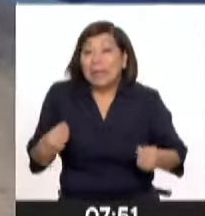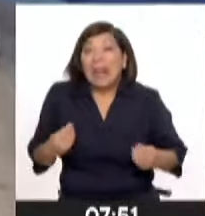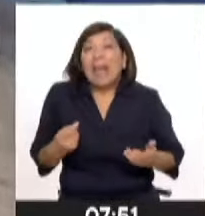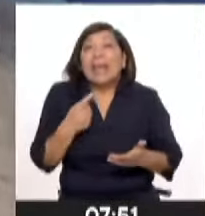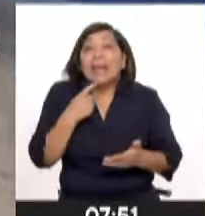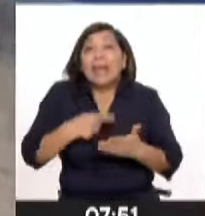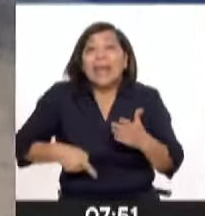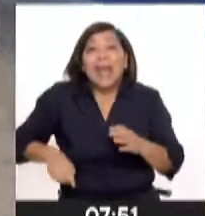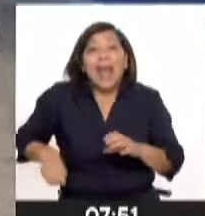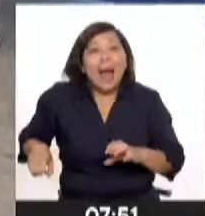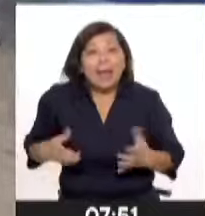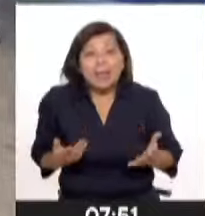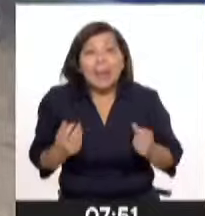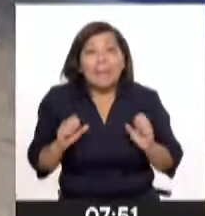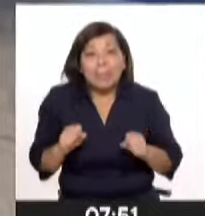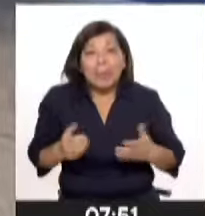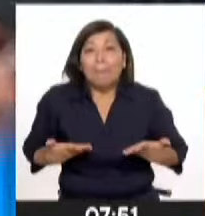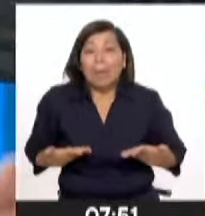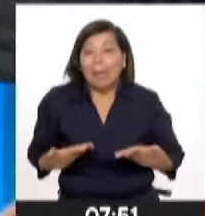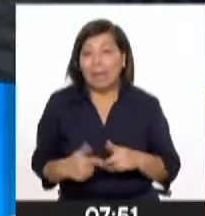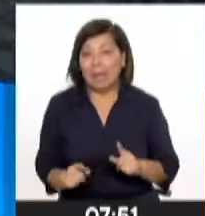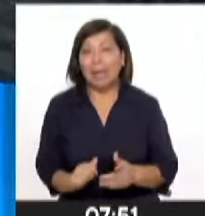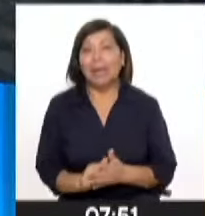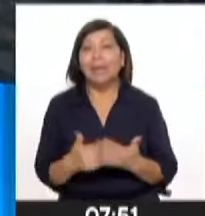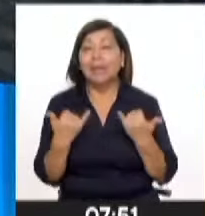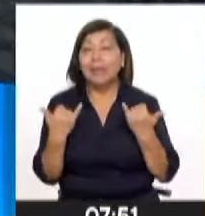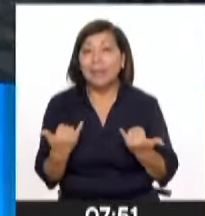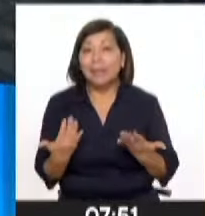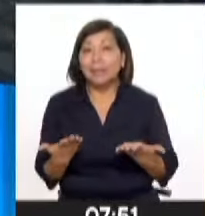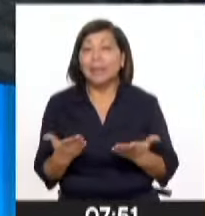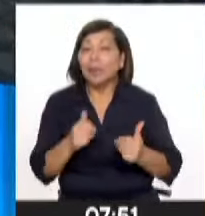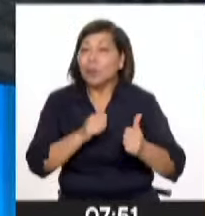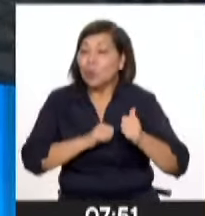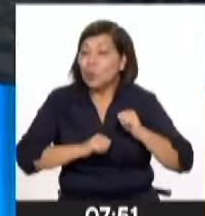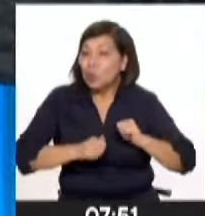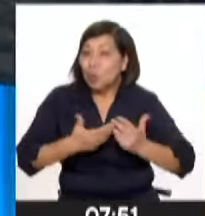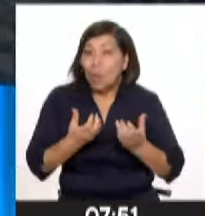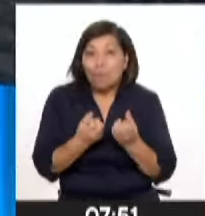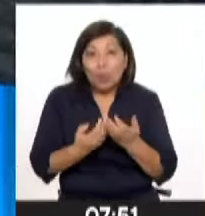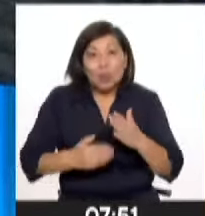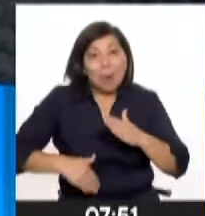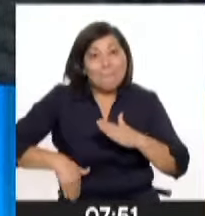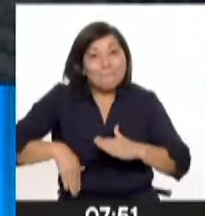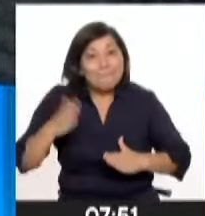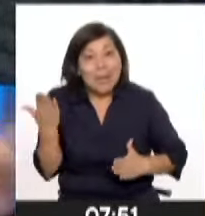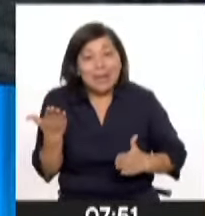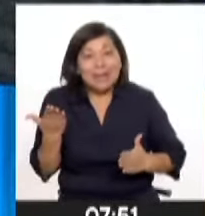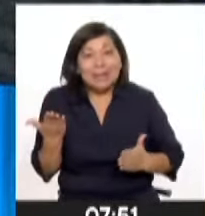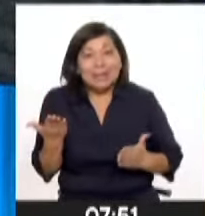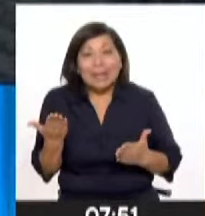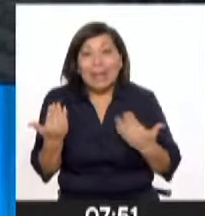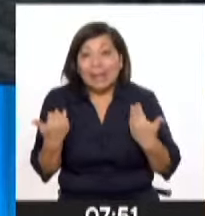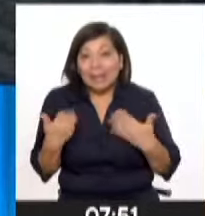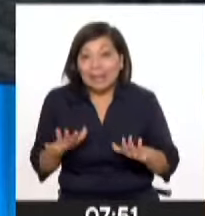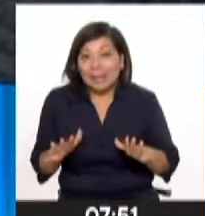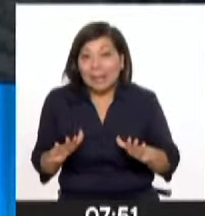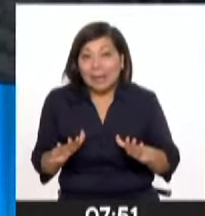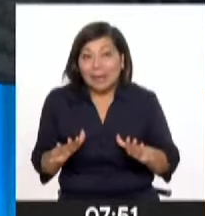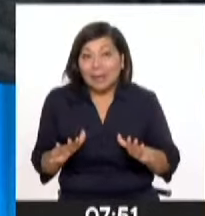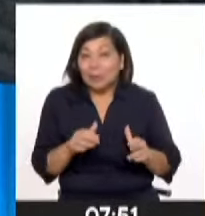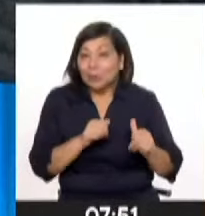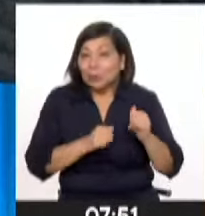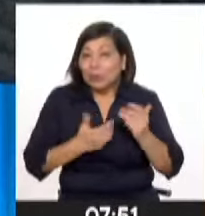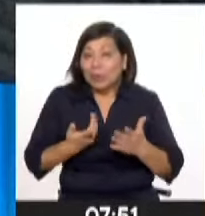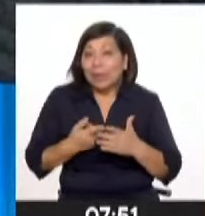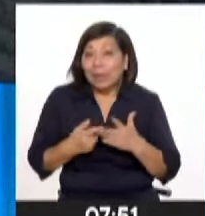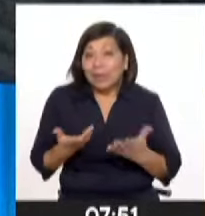y qué se está haciendo finalmente para evitar que esta afectación sea mucho mayor, teniendo en cuenta ya los efectos